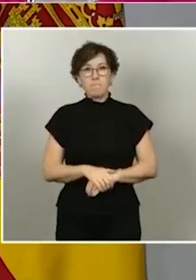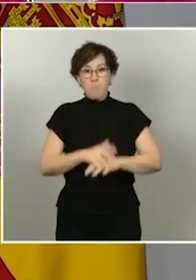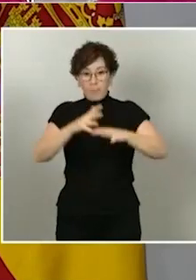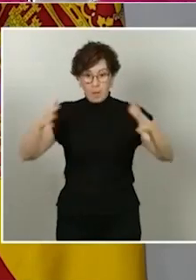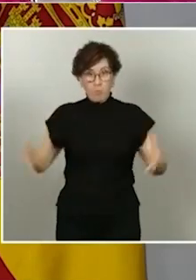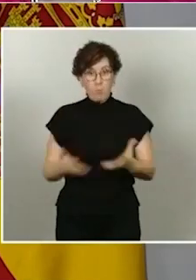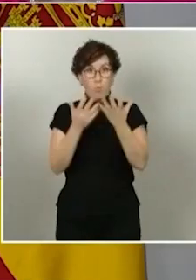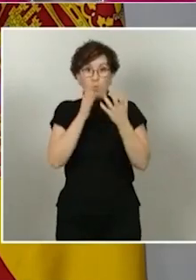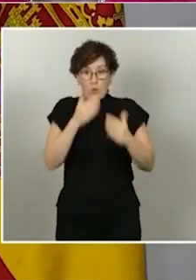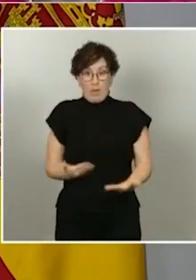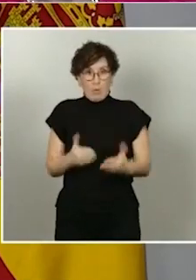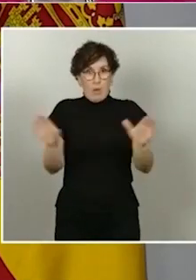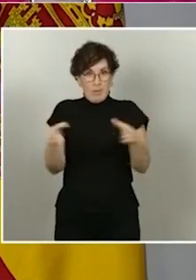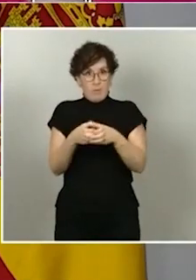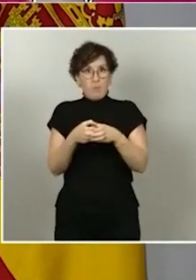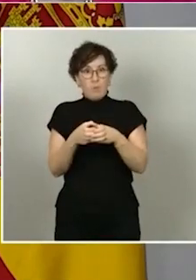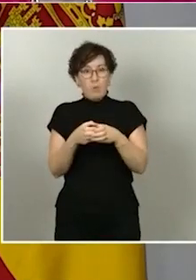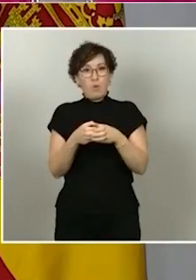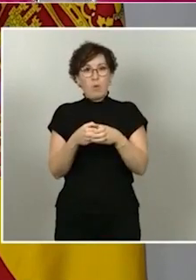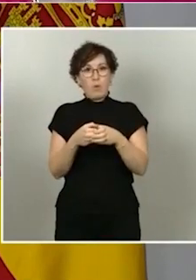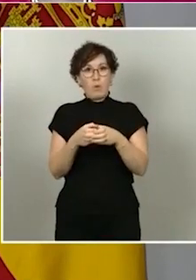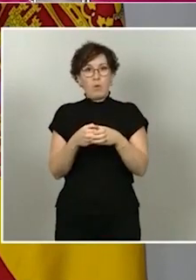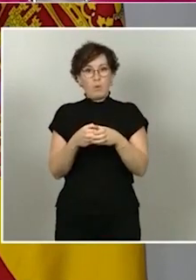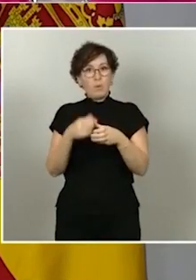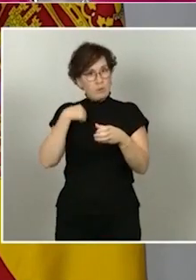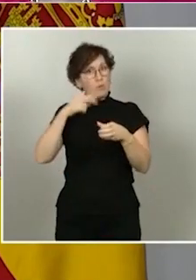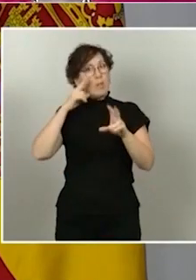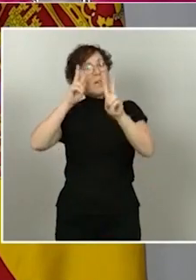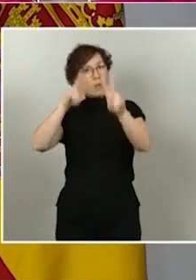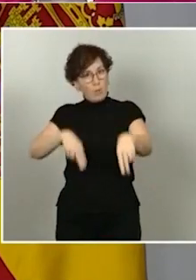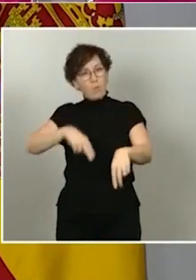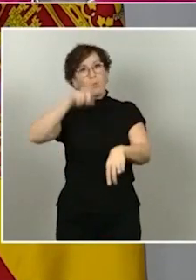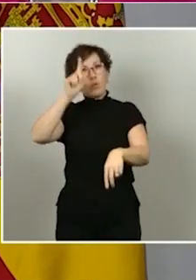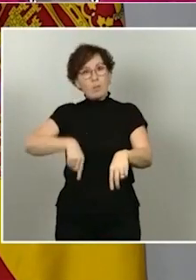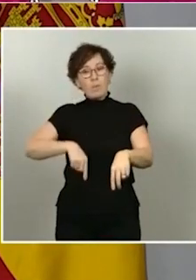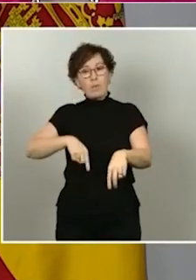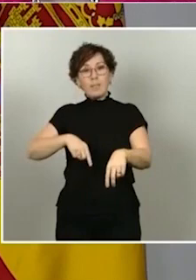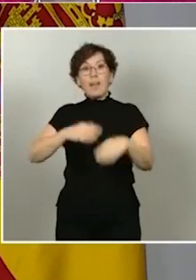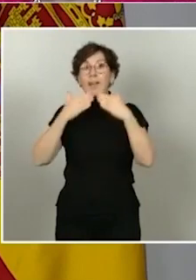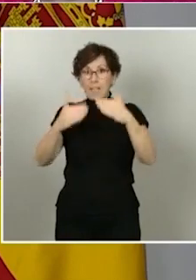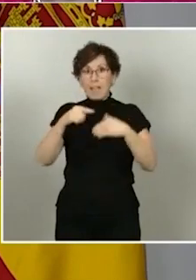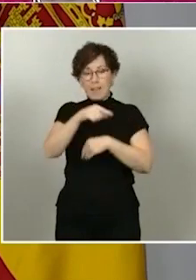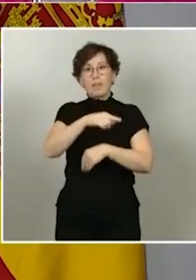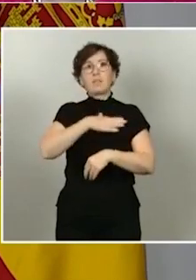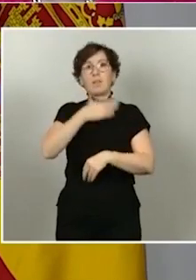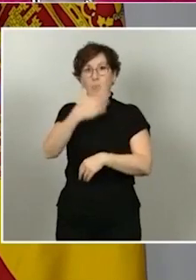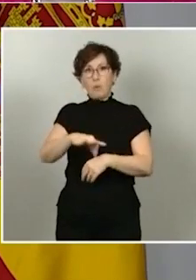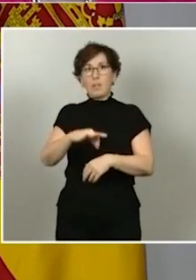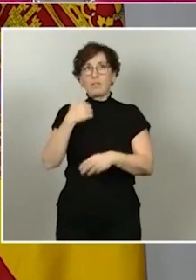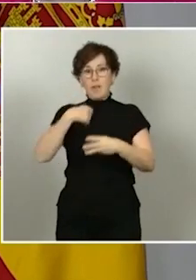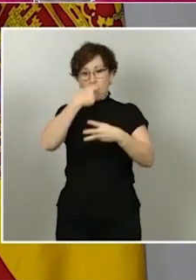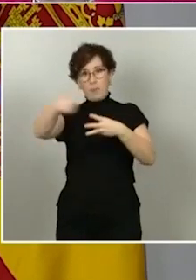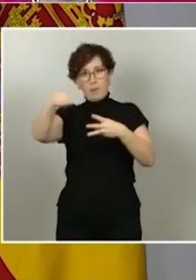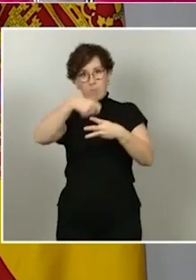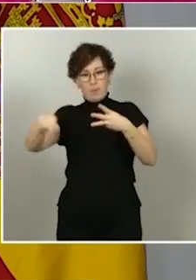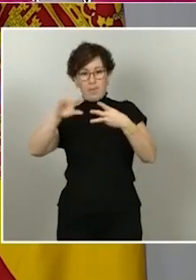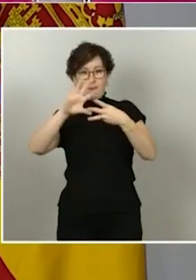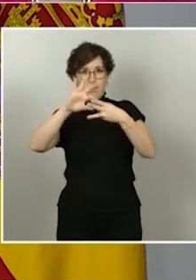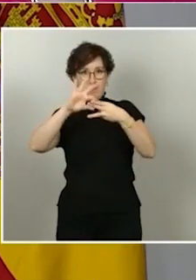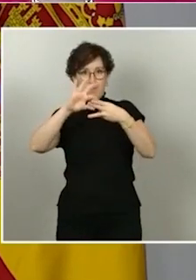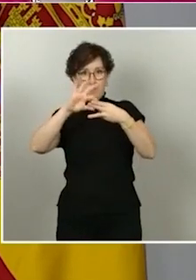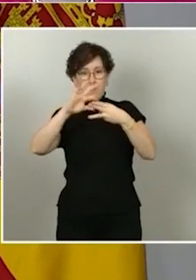pues eso, nuestro carácter militar, pues no sé. A nosotros, yo verdaderamente creo que eso no puede pasar. Nosotros es que